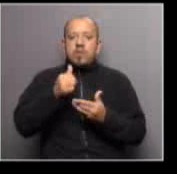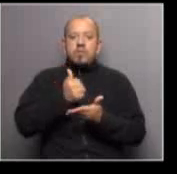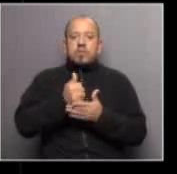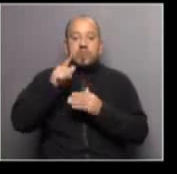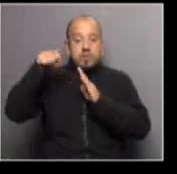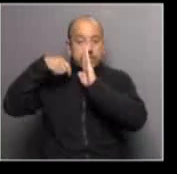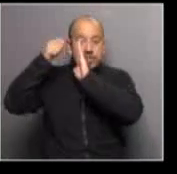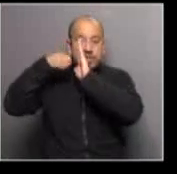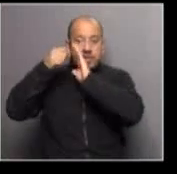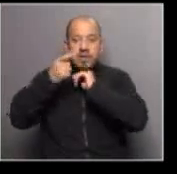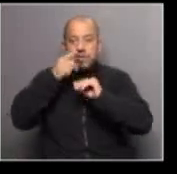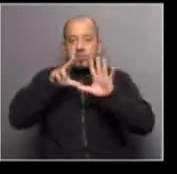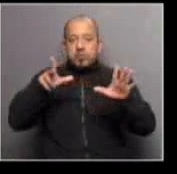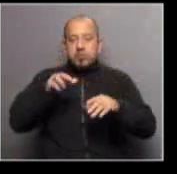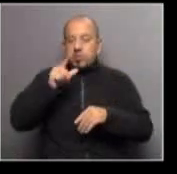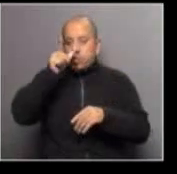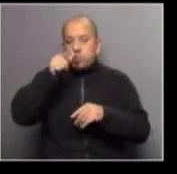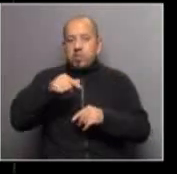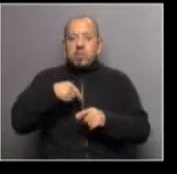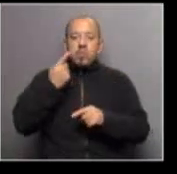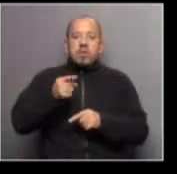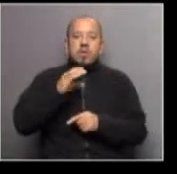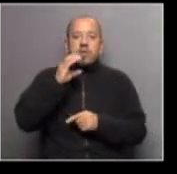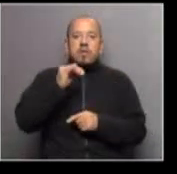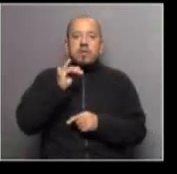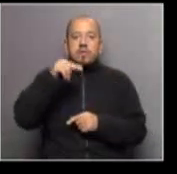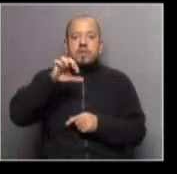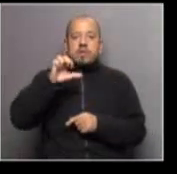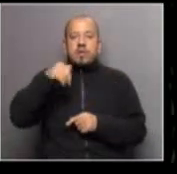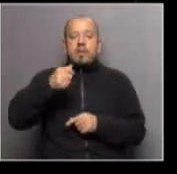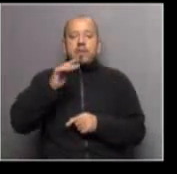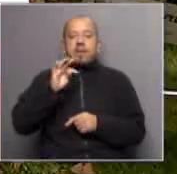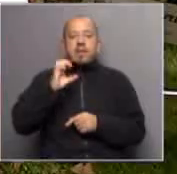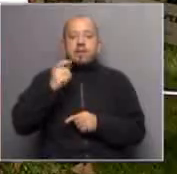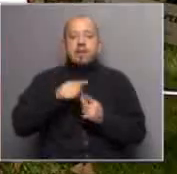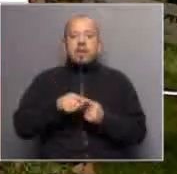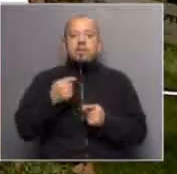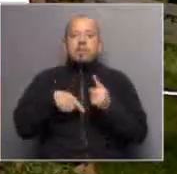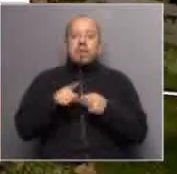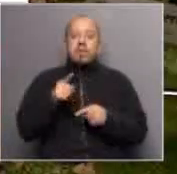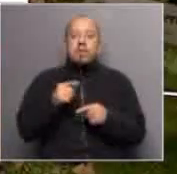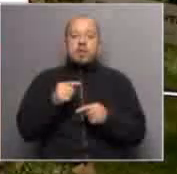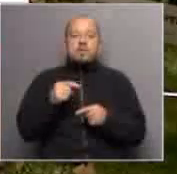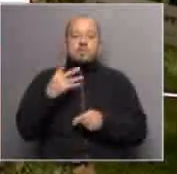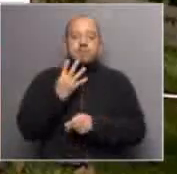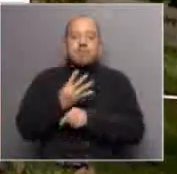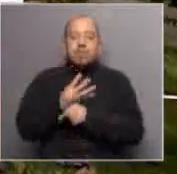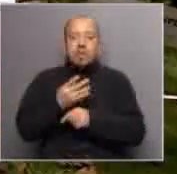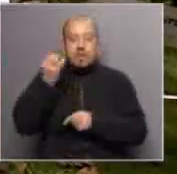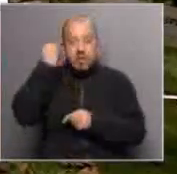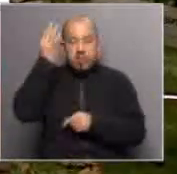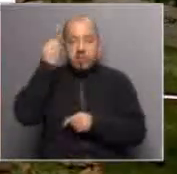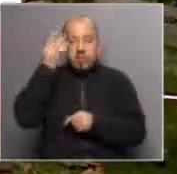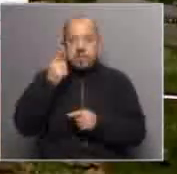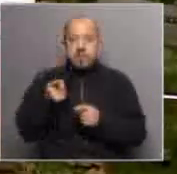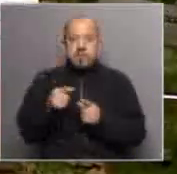cine 18 de Julio, pues terminó Cinemateca, ¿no? Que su fachada está destruida. Pero hubo una cuarta conferencia, que por